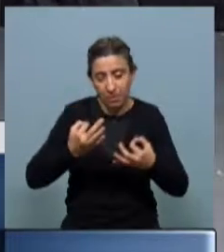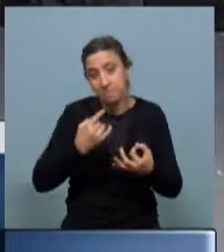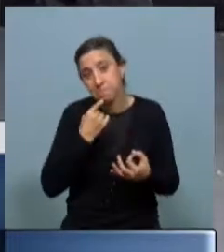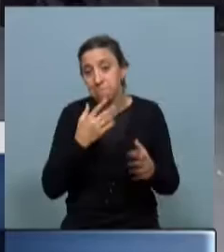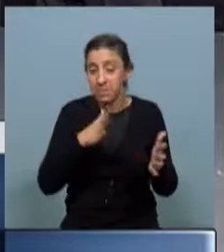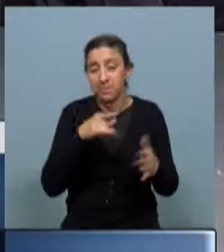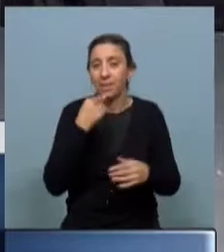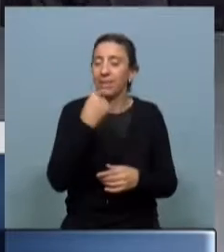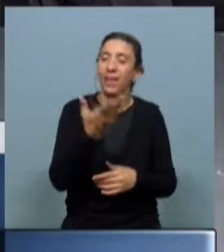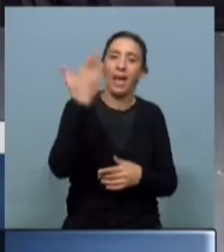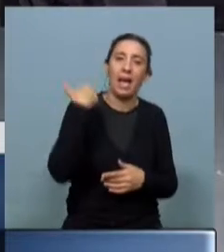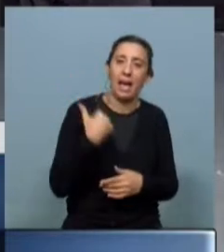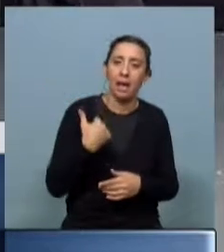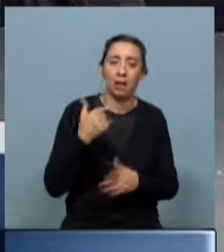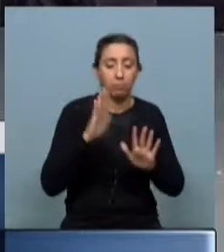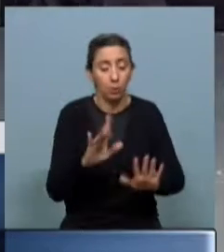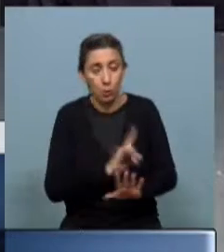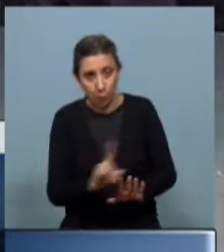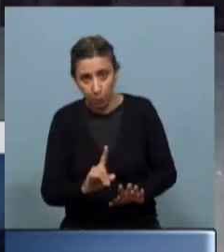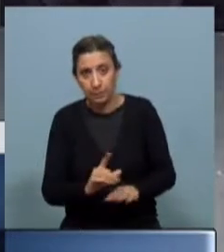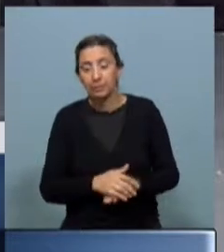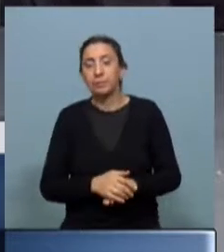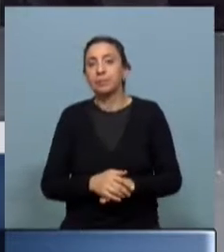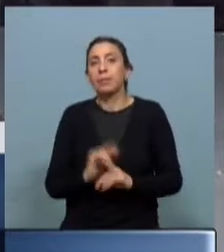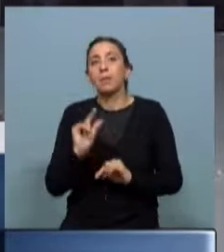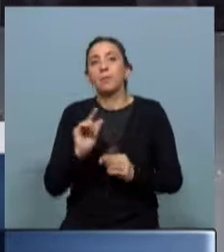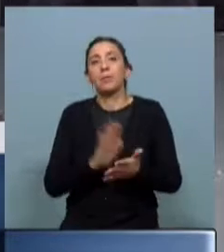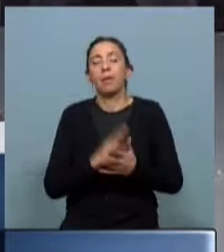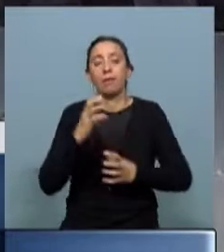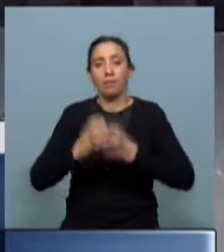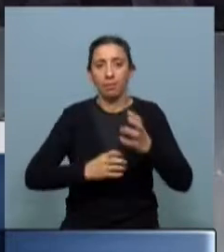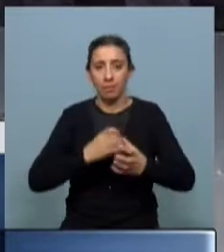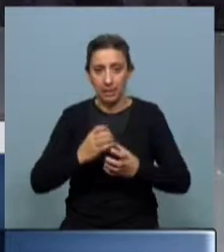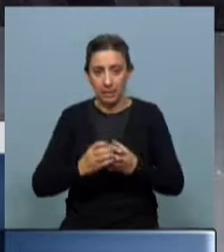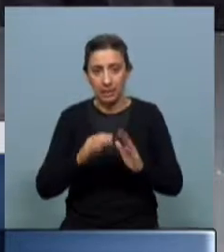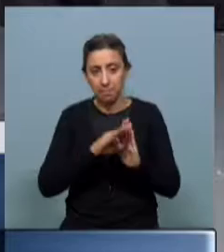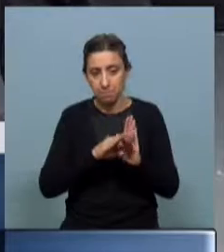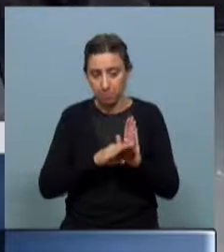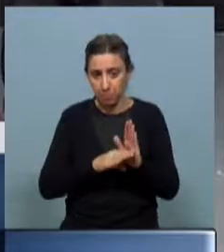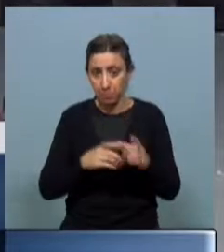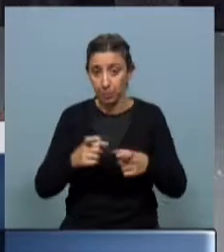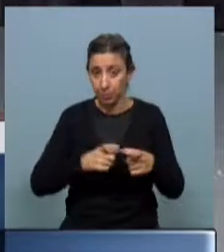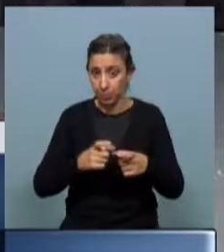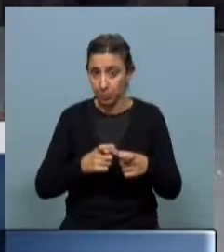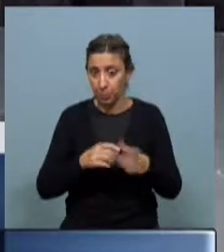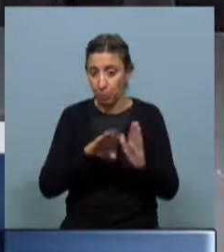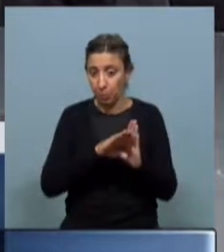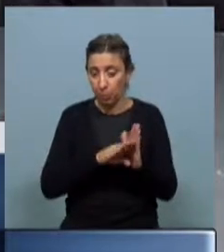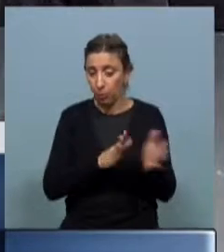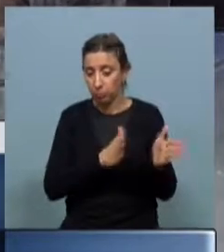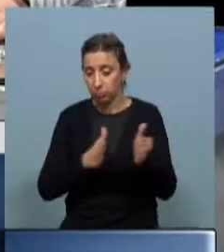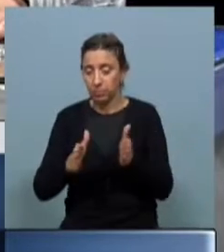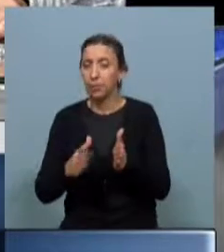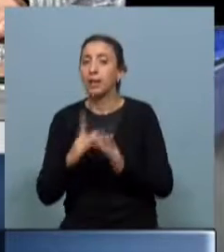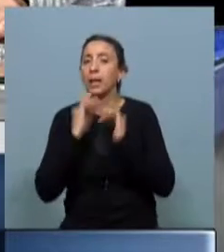me decías, claro, ¿no? Porque no queda ahí, sino que, ¿no?, es un poco el tema del desarrollo del software, te posibilita también programarlo. Y en el